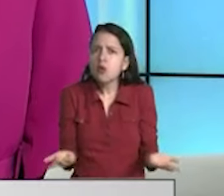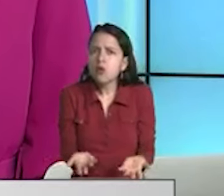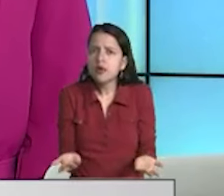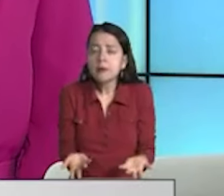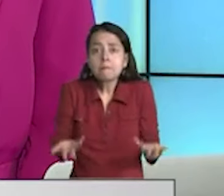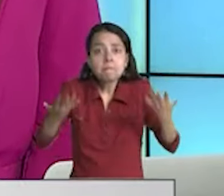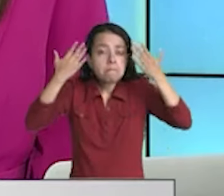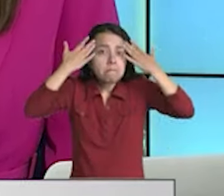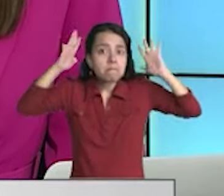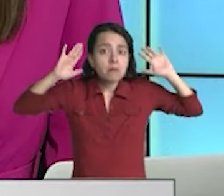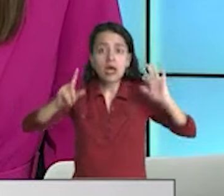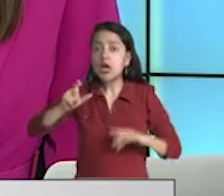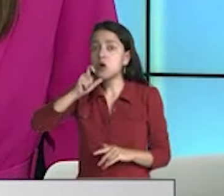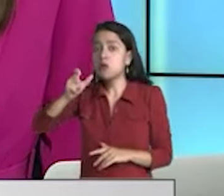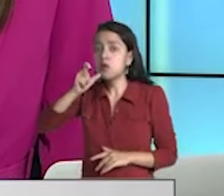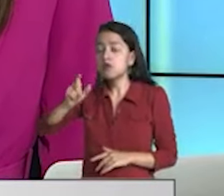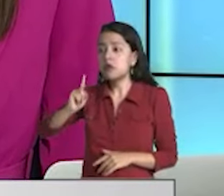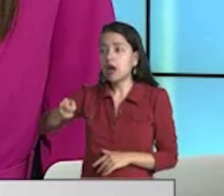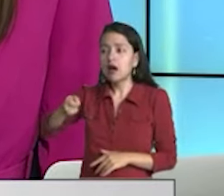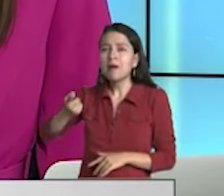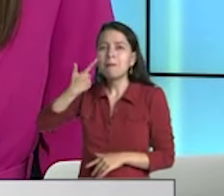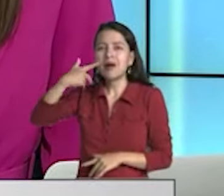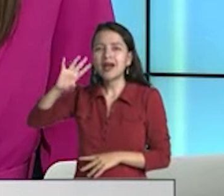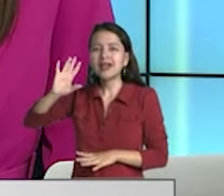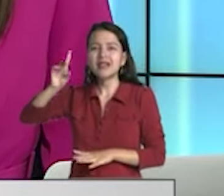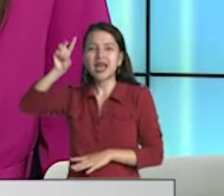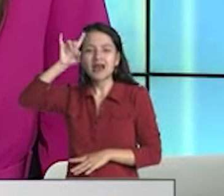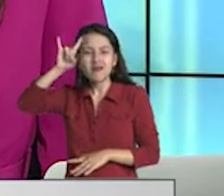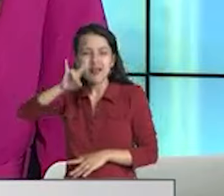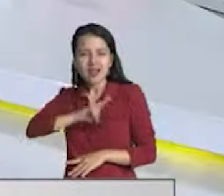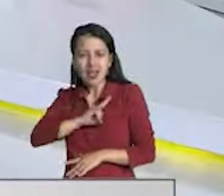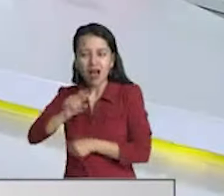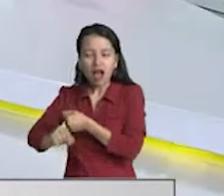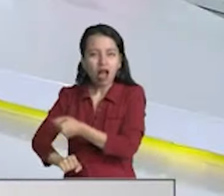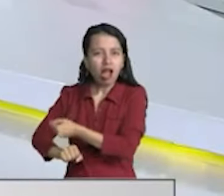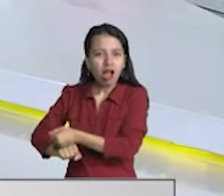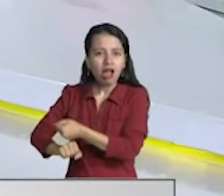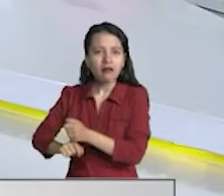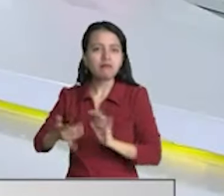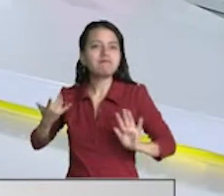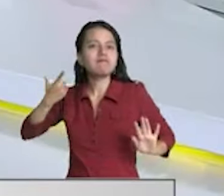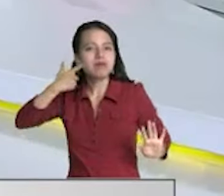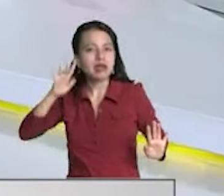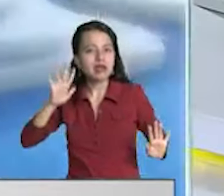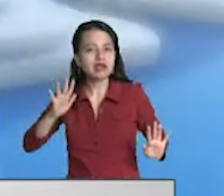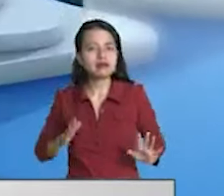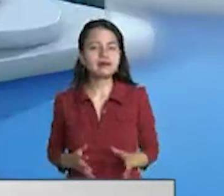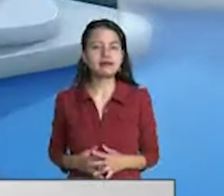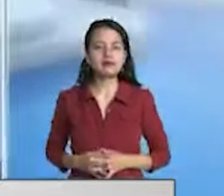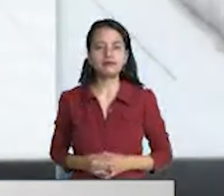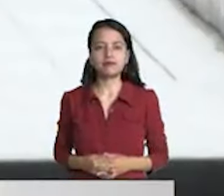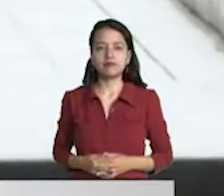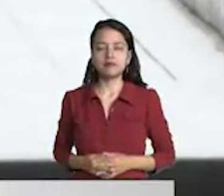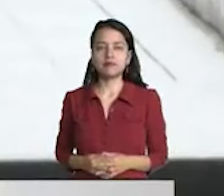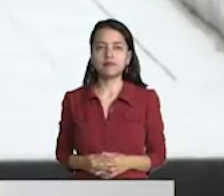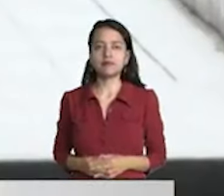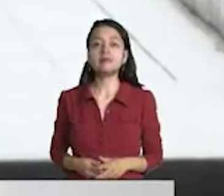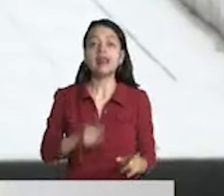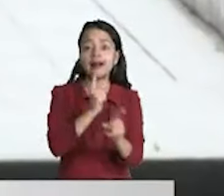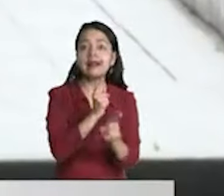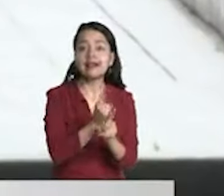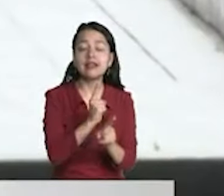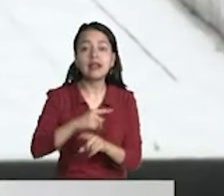ofreció disculpas y reveló que hubo complicidad de uniformados. Estilo Vengas con los detalles. Stig, buenas tardes. Así es,